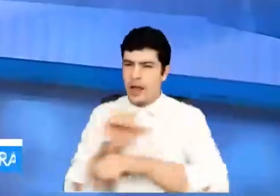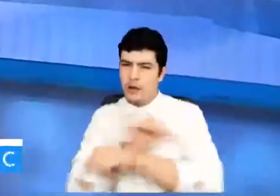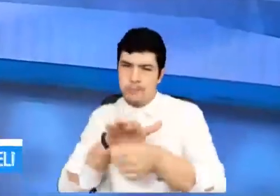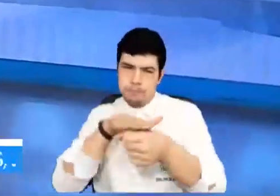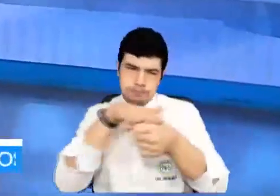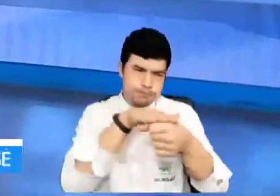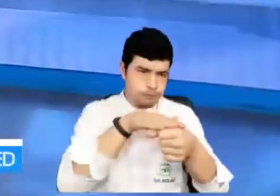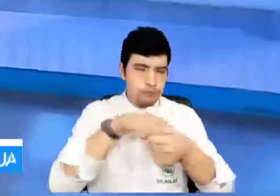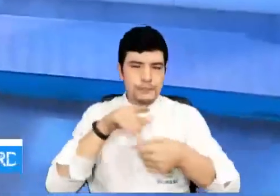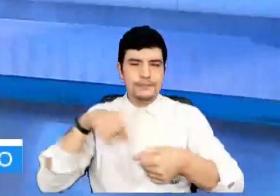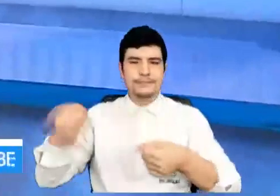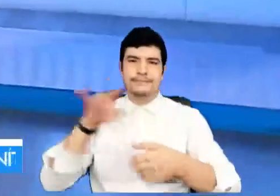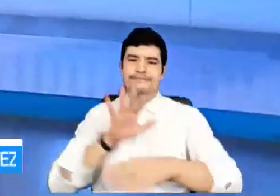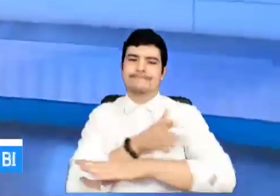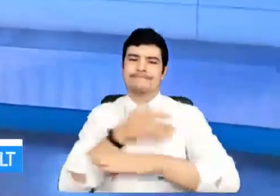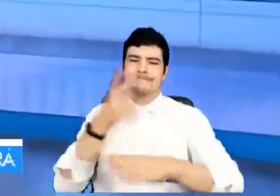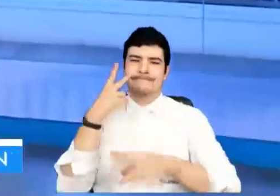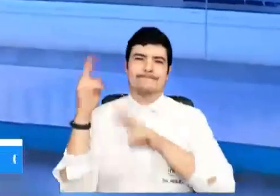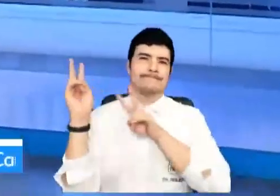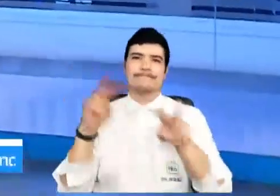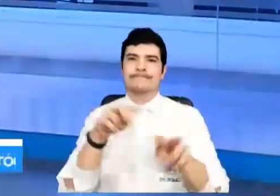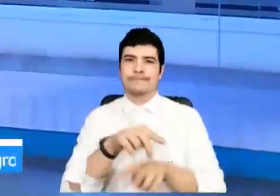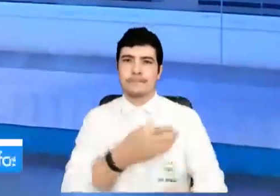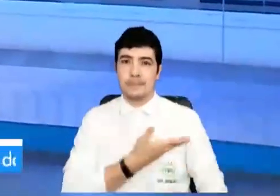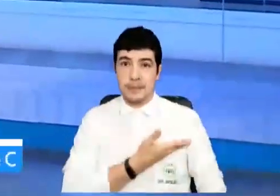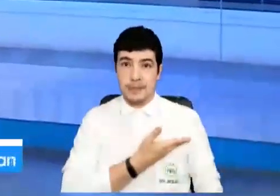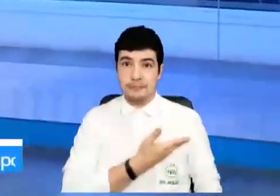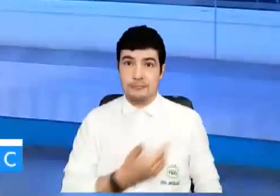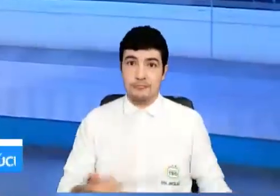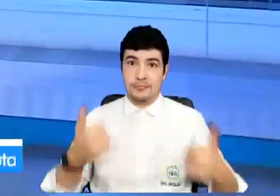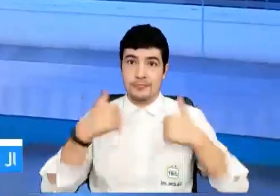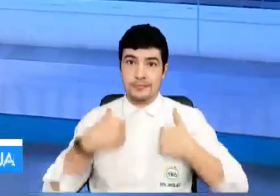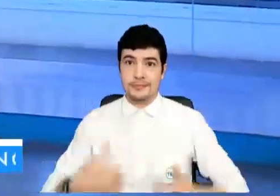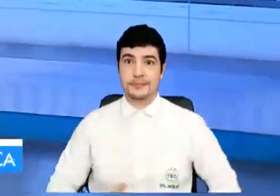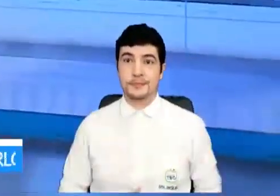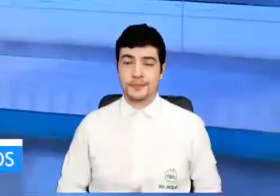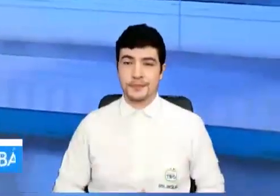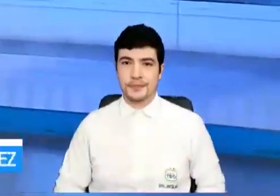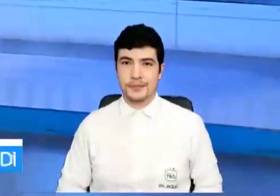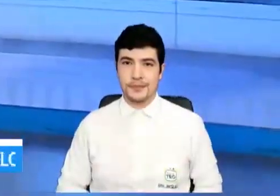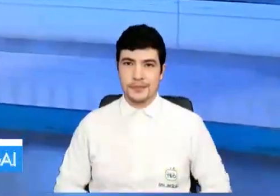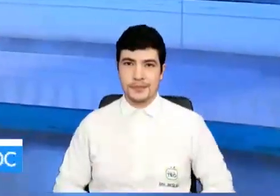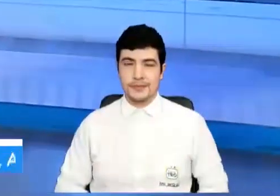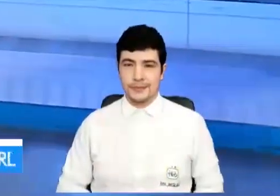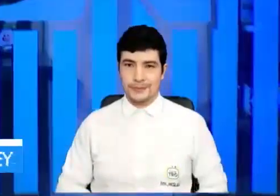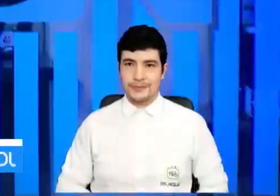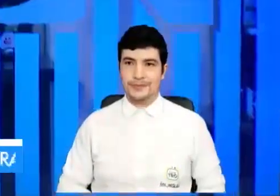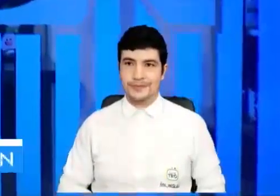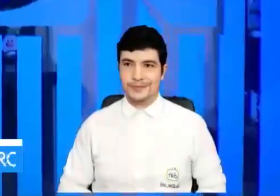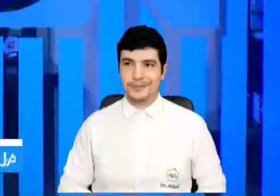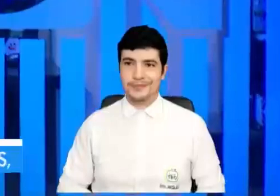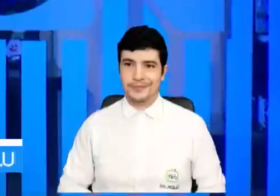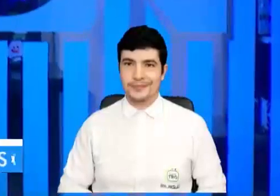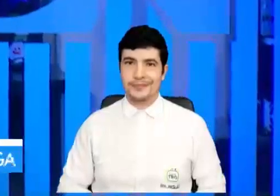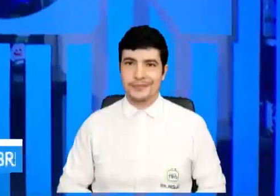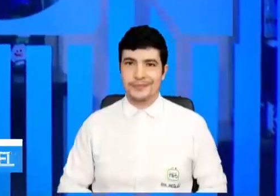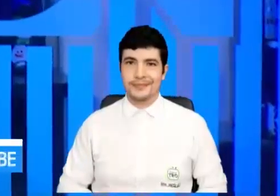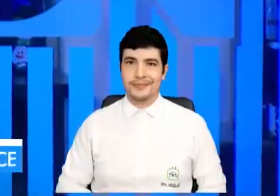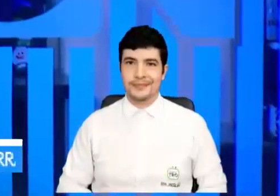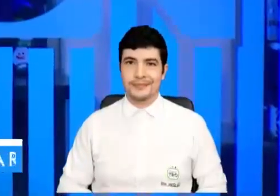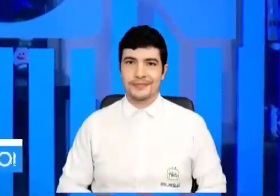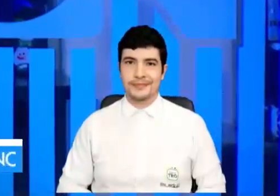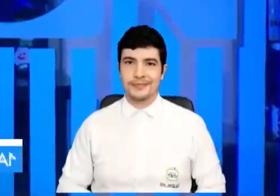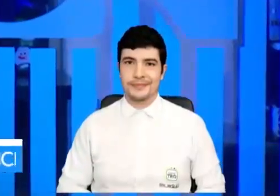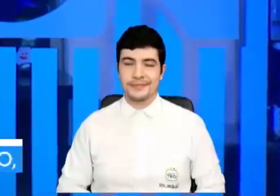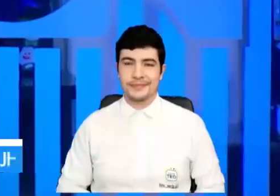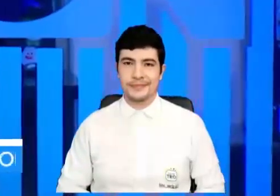Feliz tarde para todos, bienvenidos a Entretenimiento del Canal Tro. Yo soy Ronald Otálora. Comenzamos con muy buenas noticias de nuestro Canal Tro, porque en este día pues se estrena